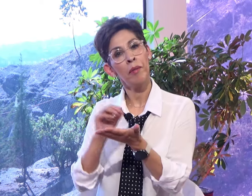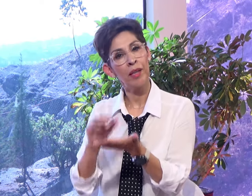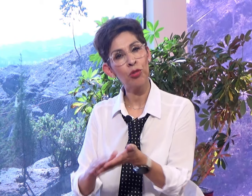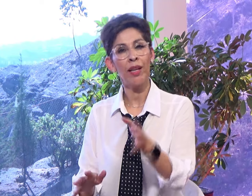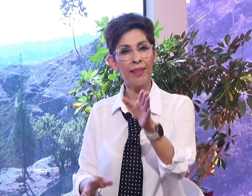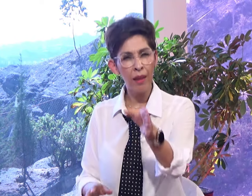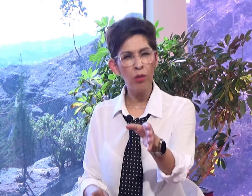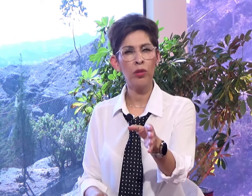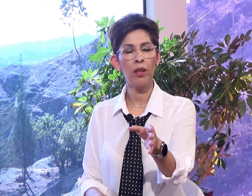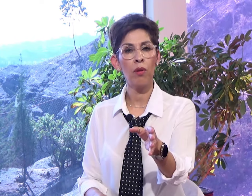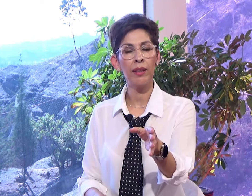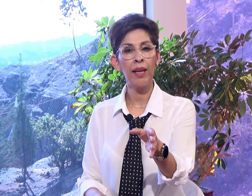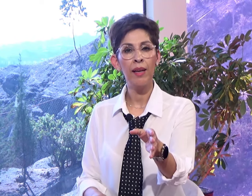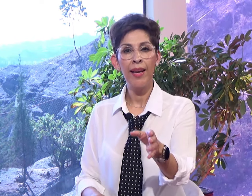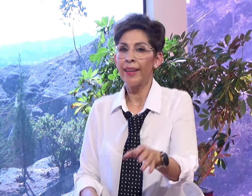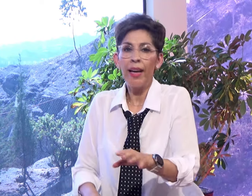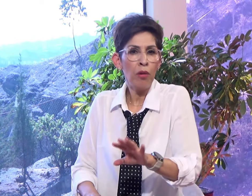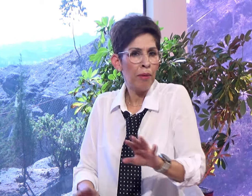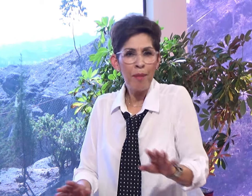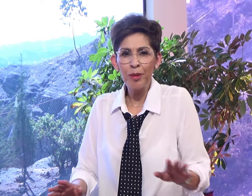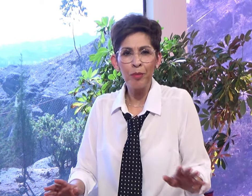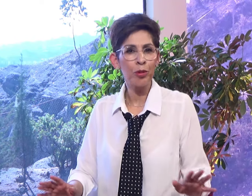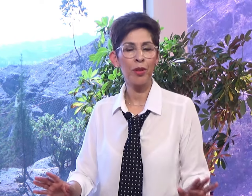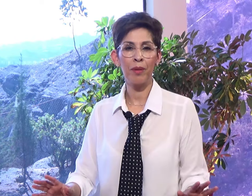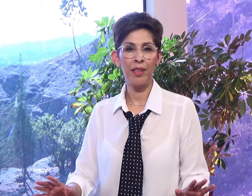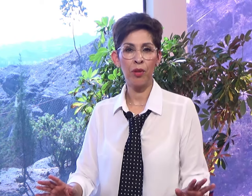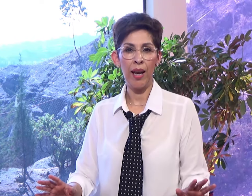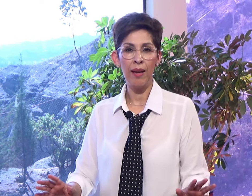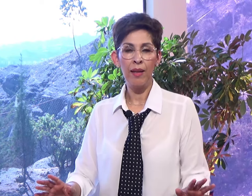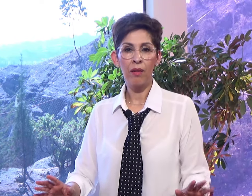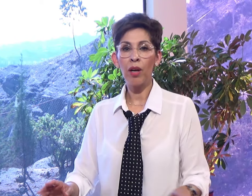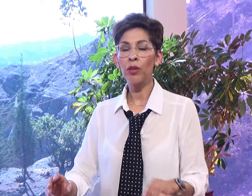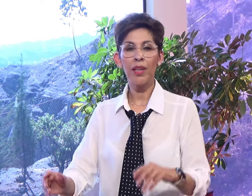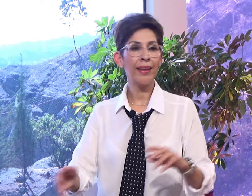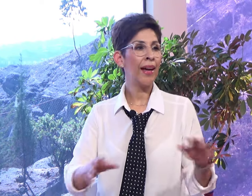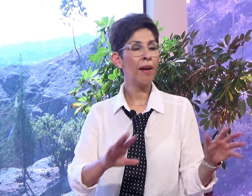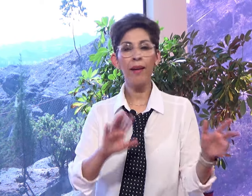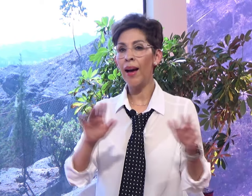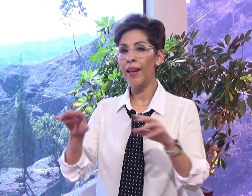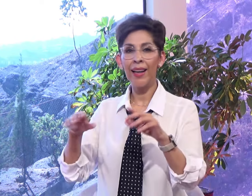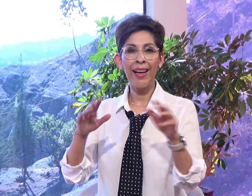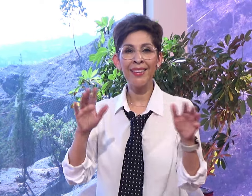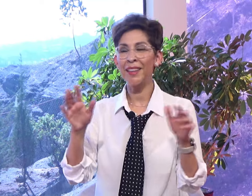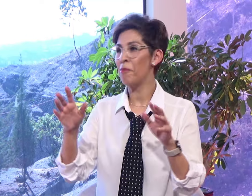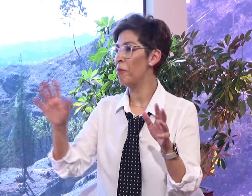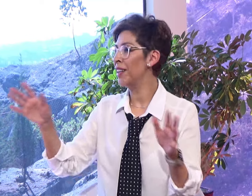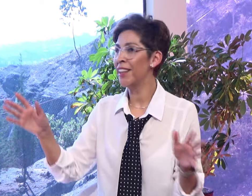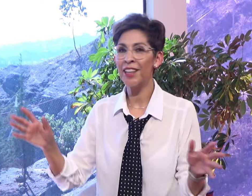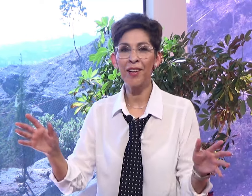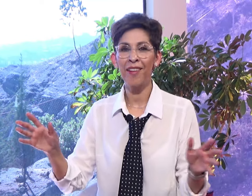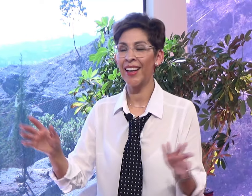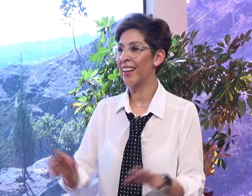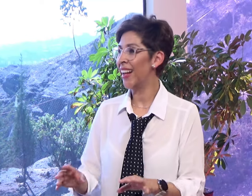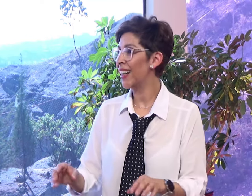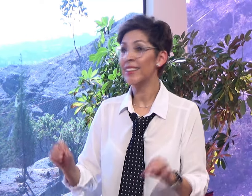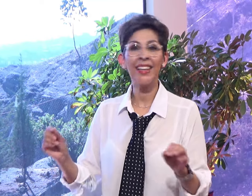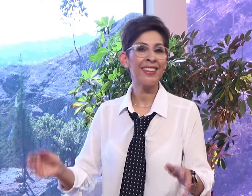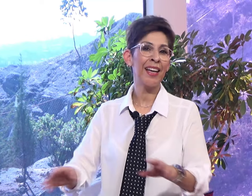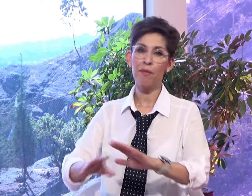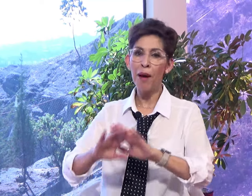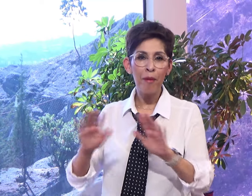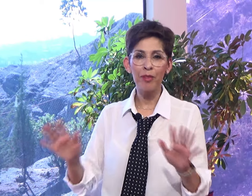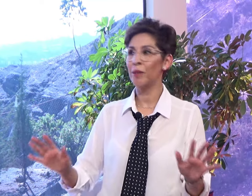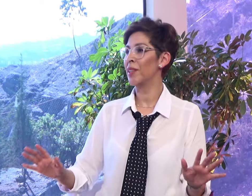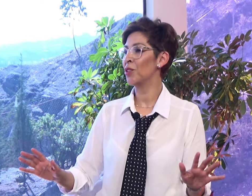al tema de Venezuela, ¿se ha dado usted cuenta? Ya no hablamos mucho de Venezuela. Cuando se andaba a la Casa de Papel Higiénico en Caracas, ahí